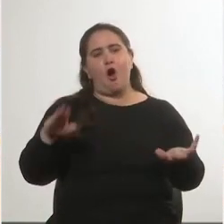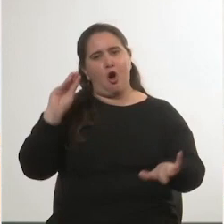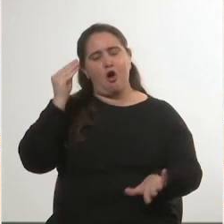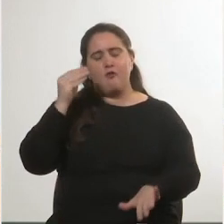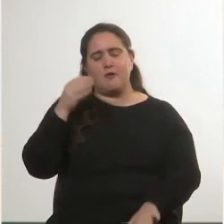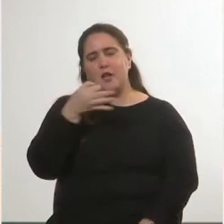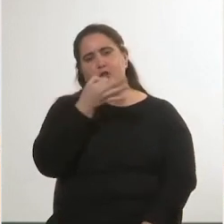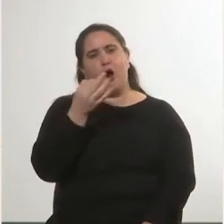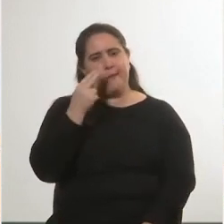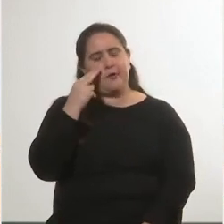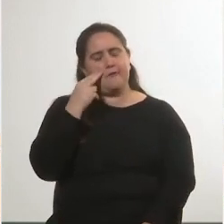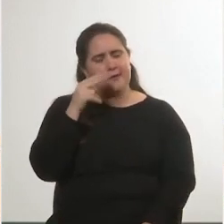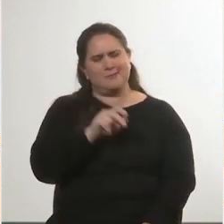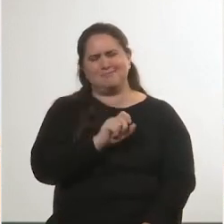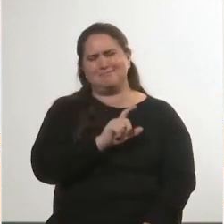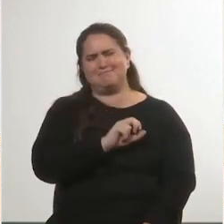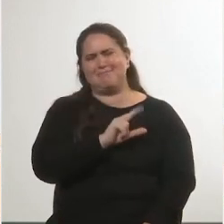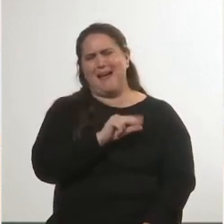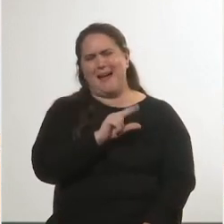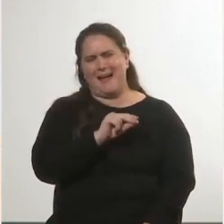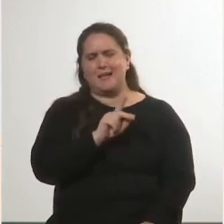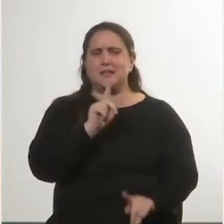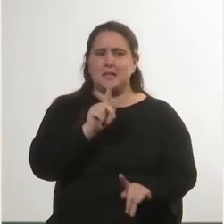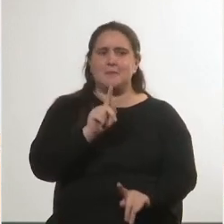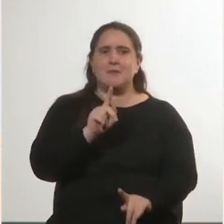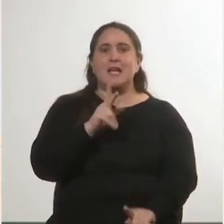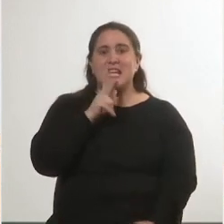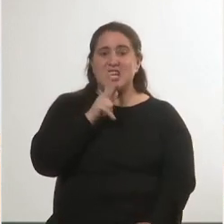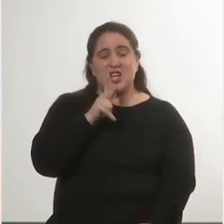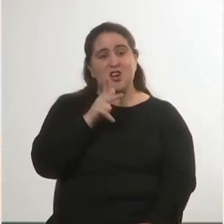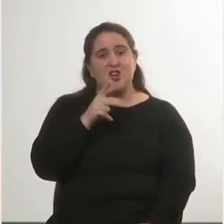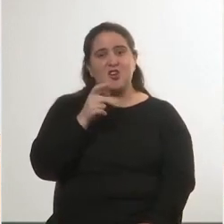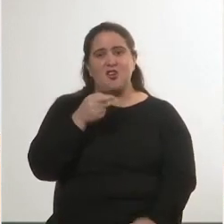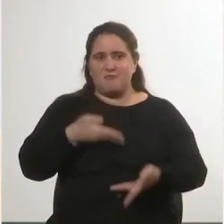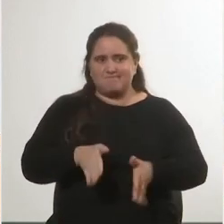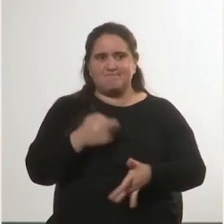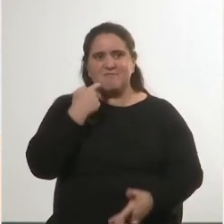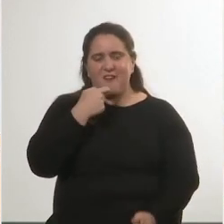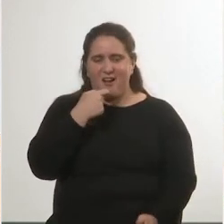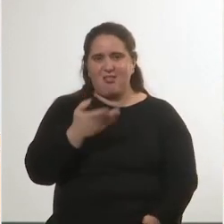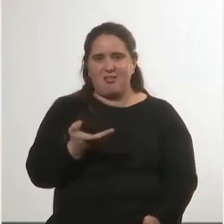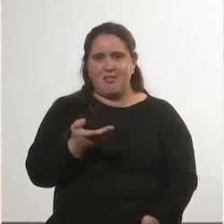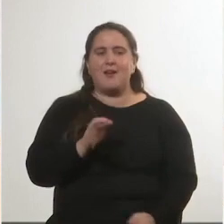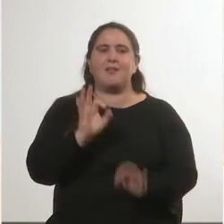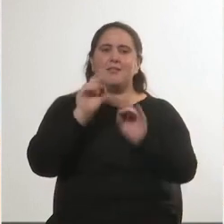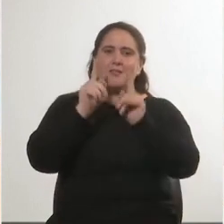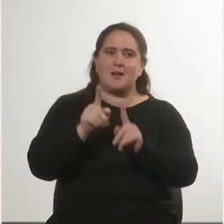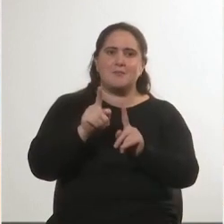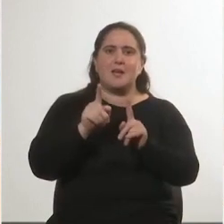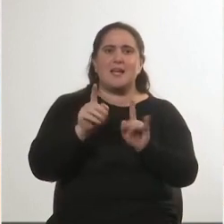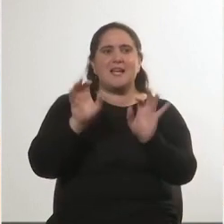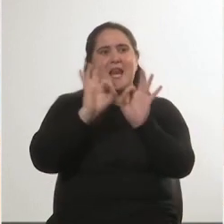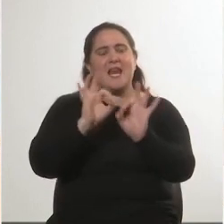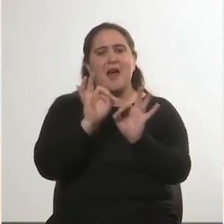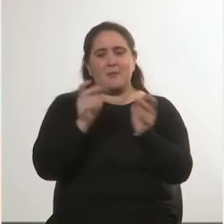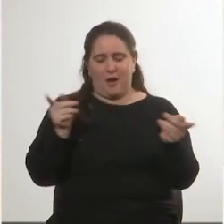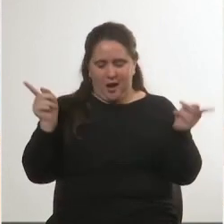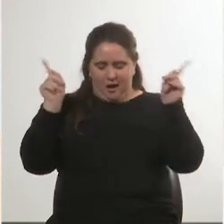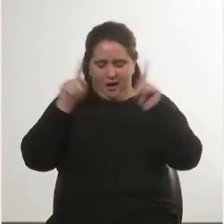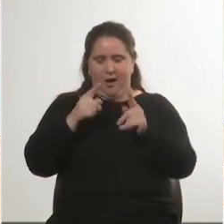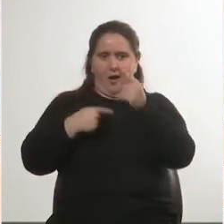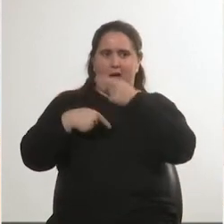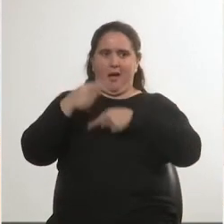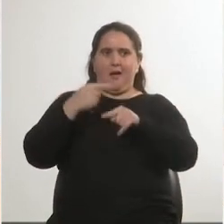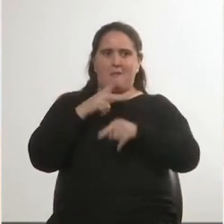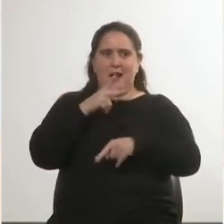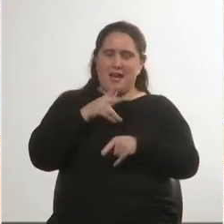jóvenes. Podemos hablar de la falta de hijos en el Uruguay y de lo poco o nada que hacemos para revertir esa